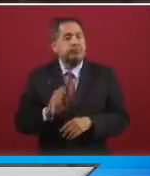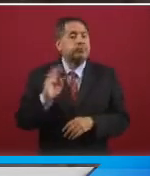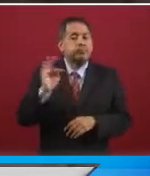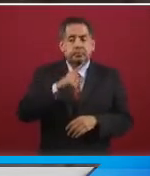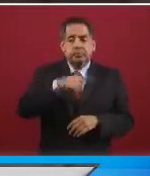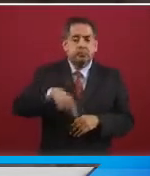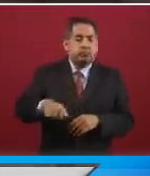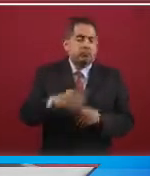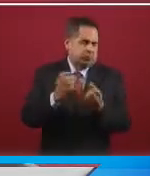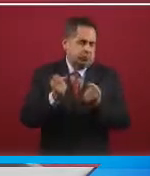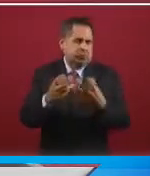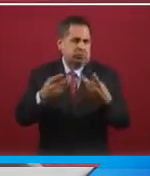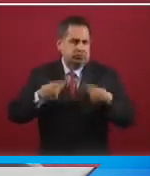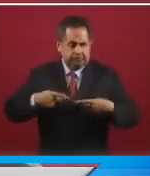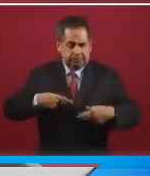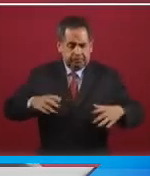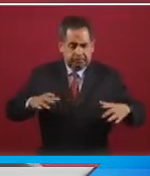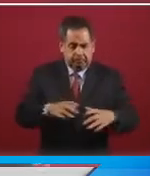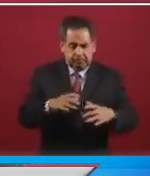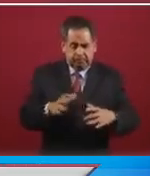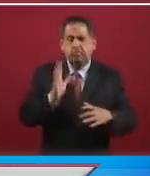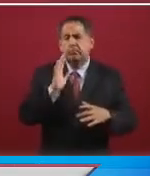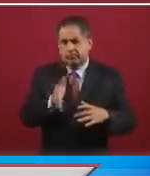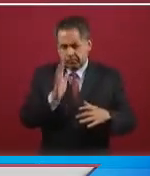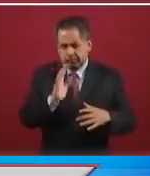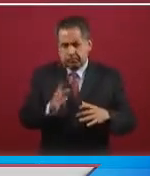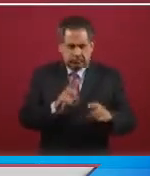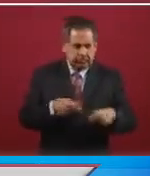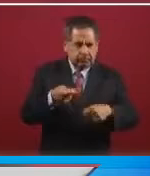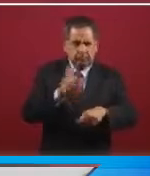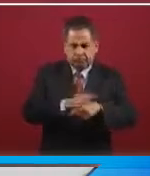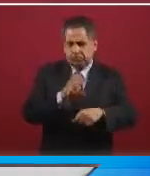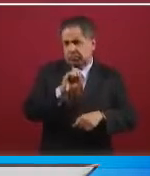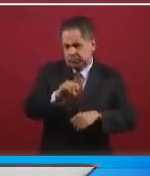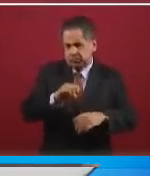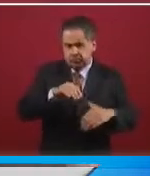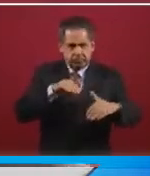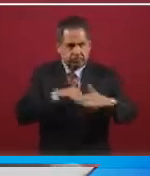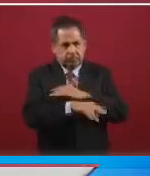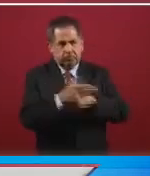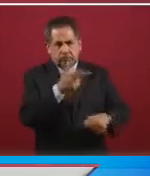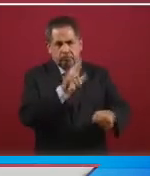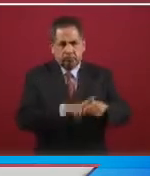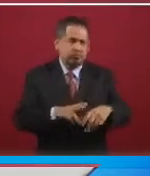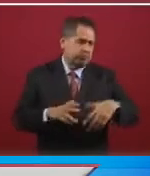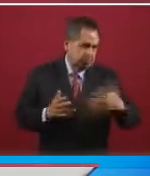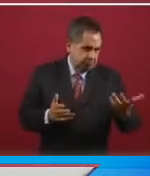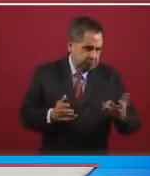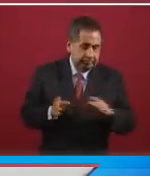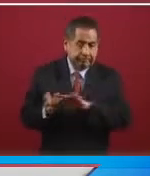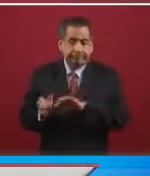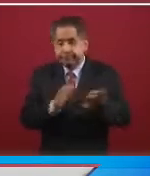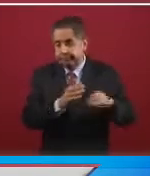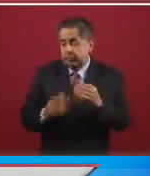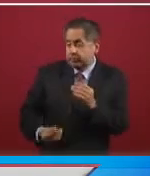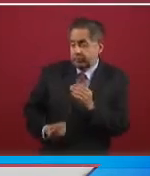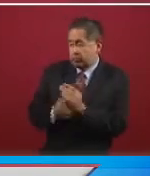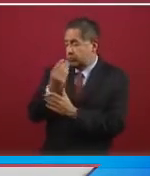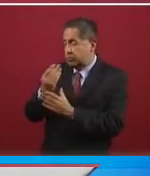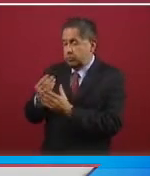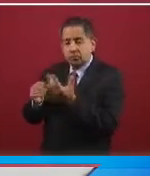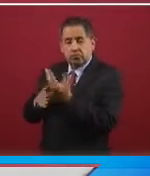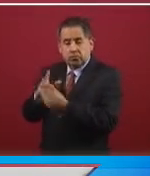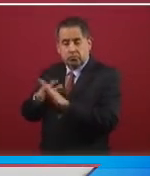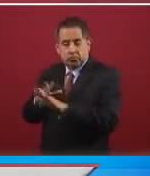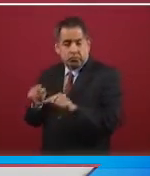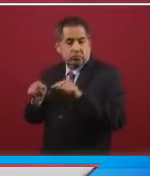que firme y ratifique la Convención Interamericana sobre la venta fuera de la ley de equipamiento bélico, que sin duda es un cambio en la relación bilateral